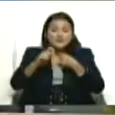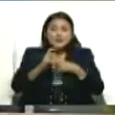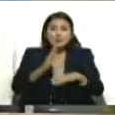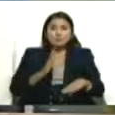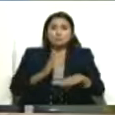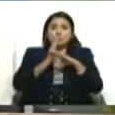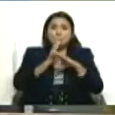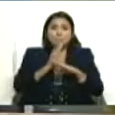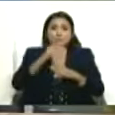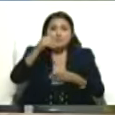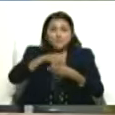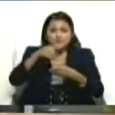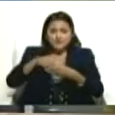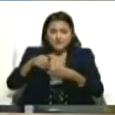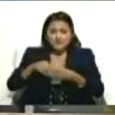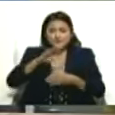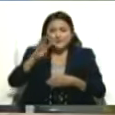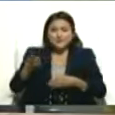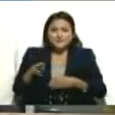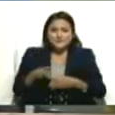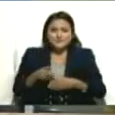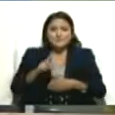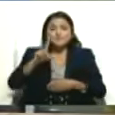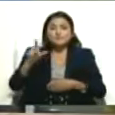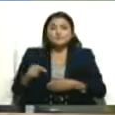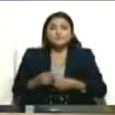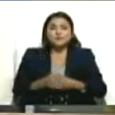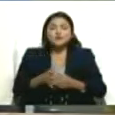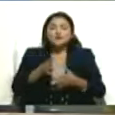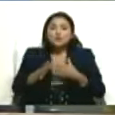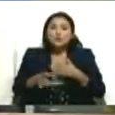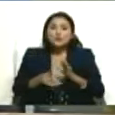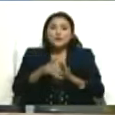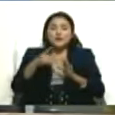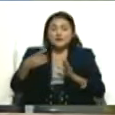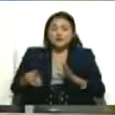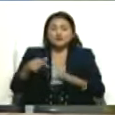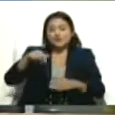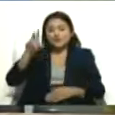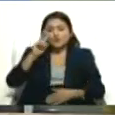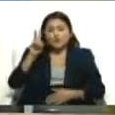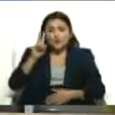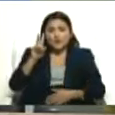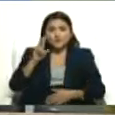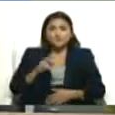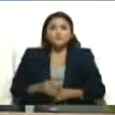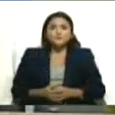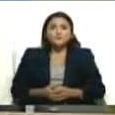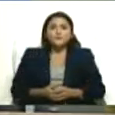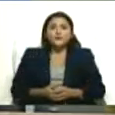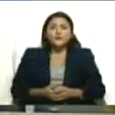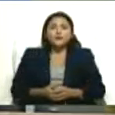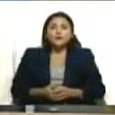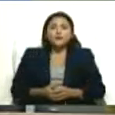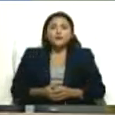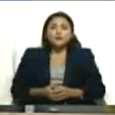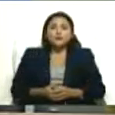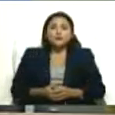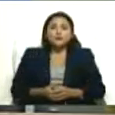obstaculizar, en primer lugar, el derecho de la República Bolivariana de Venezuela a ejercer la